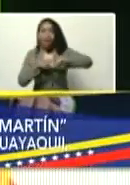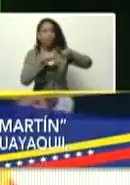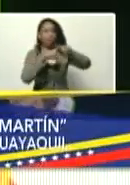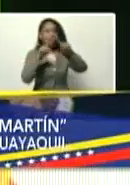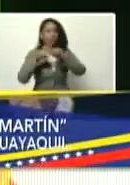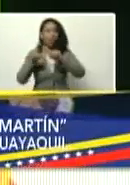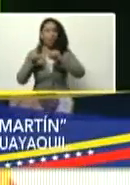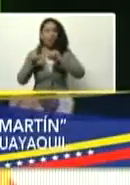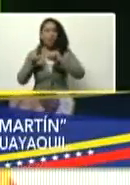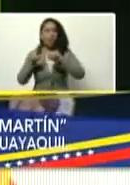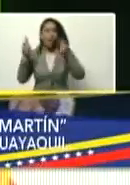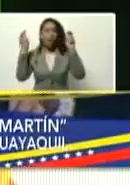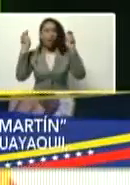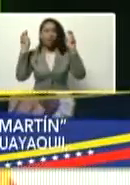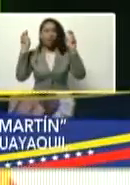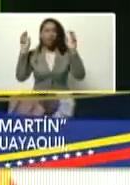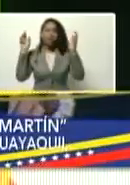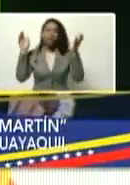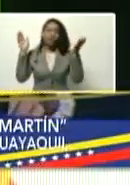en diferentes condiciones.